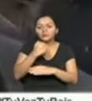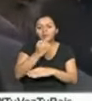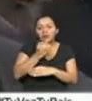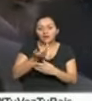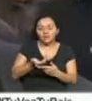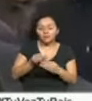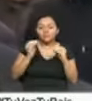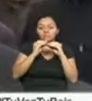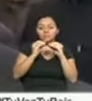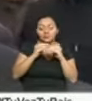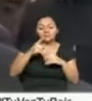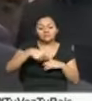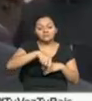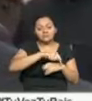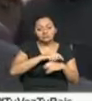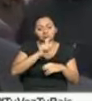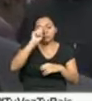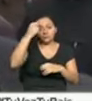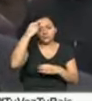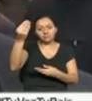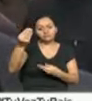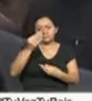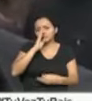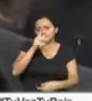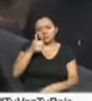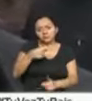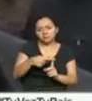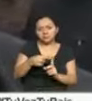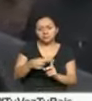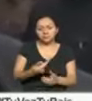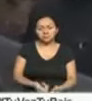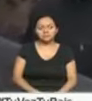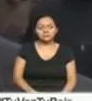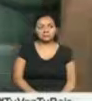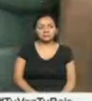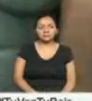En cualquier caso, todo lo que nos dé el gobierno es bienvenido.